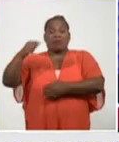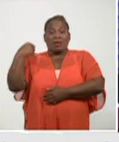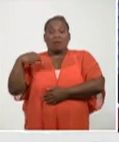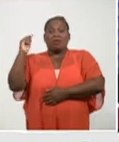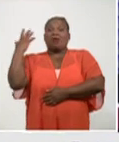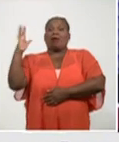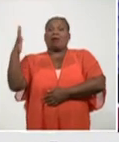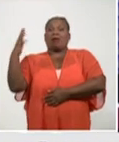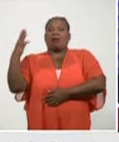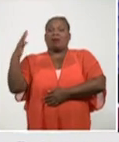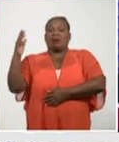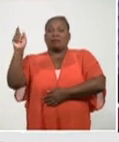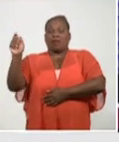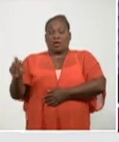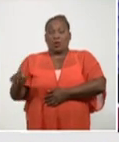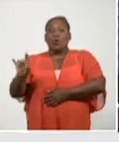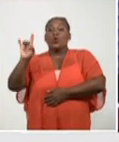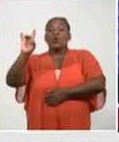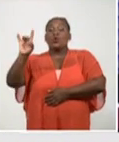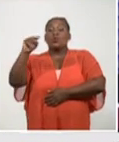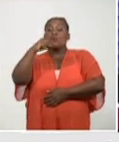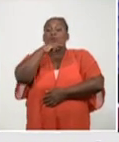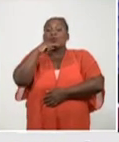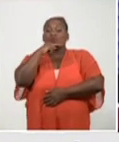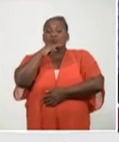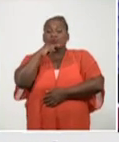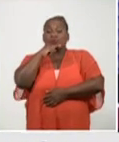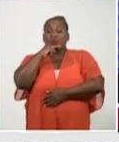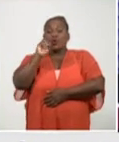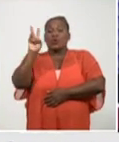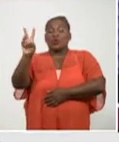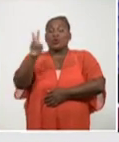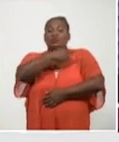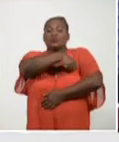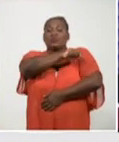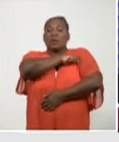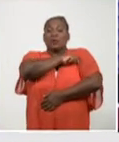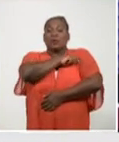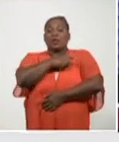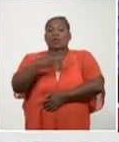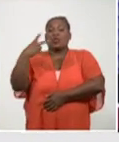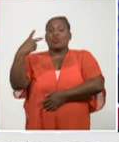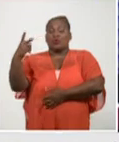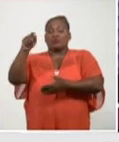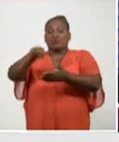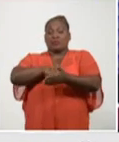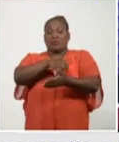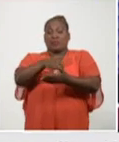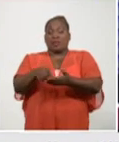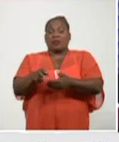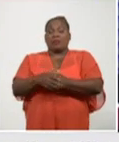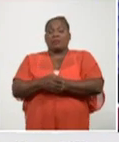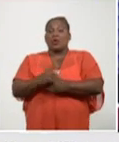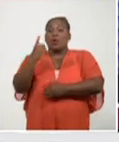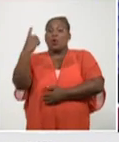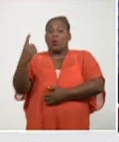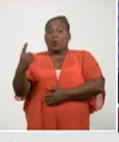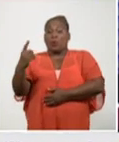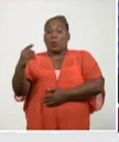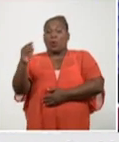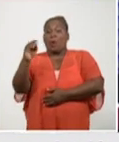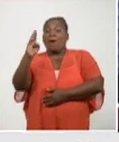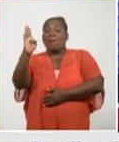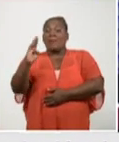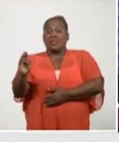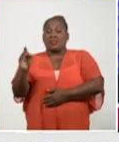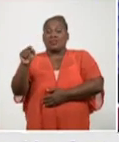los 9 rusos que nos referimos, 2 españoles, 2 de Inglaterra, 1 de Belice, 1